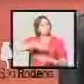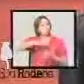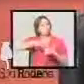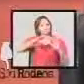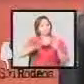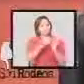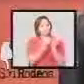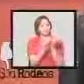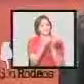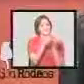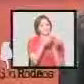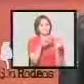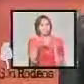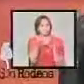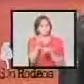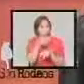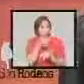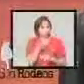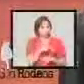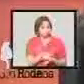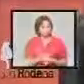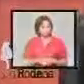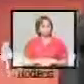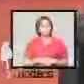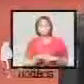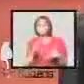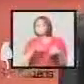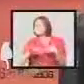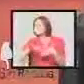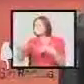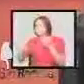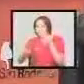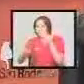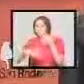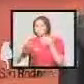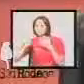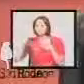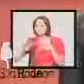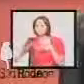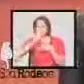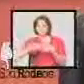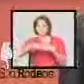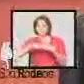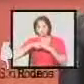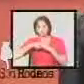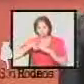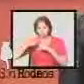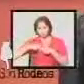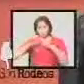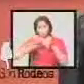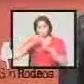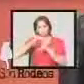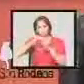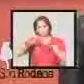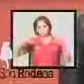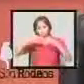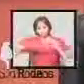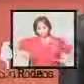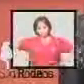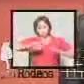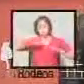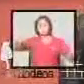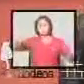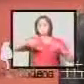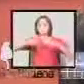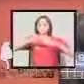clase media, como usted lo dice, ¿verdad? La otra parte, del otro 50% de los créditos otorgados en estas líneas, fue para